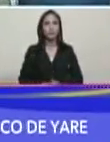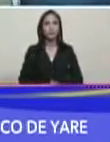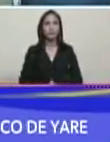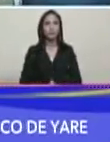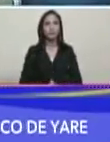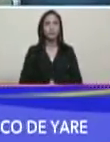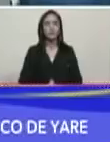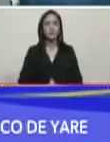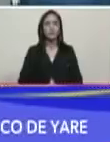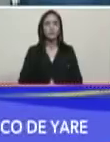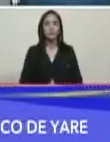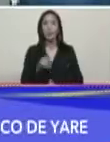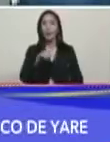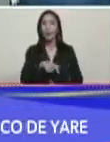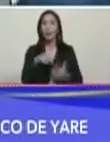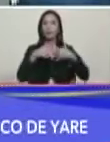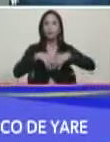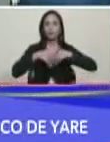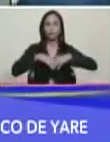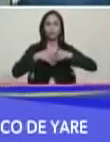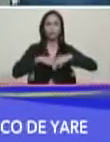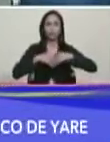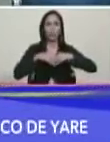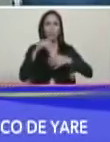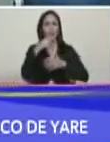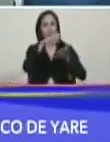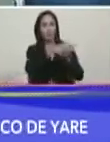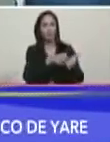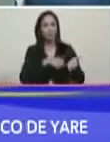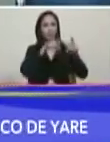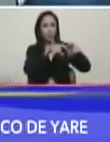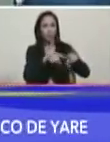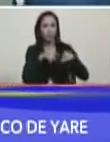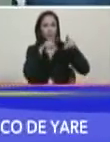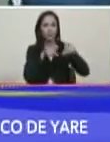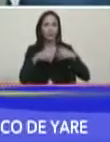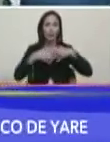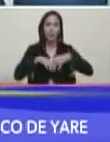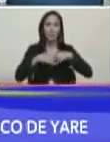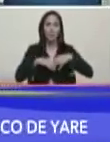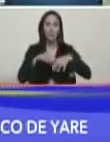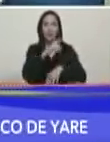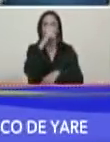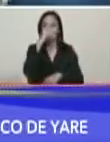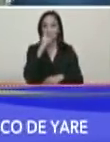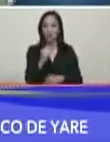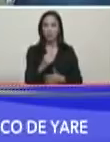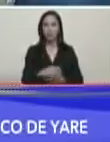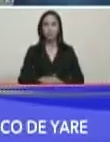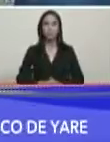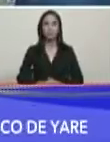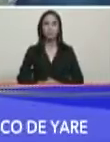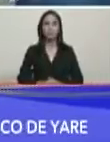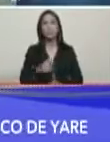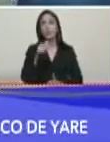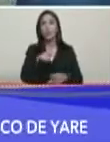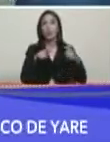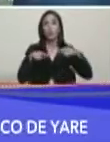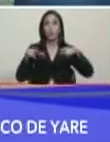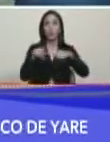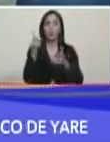estamos en el complejo industrial, agroindustrial Ezequiel Zamora. Estamos en esta